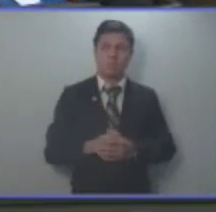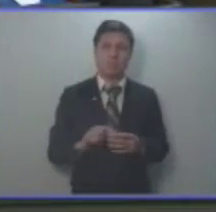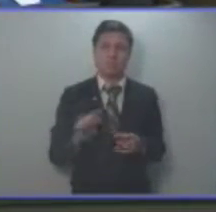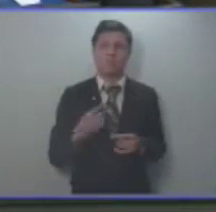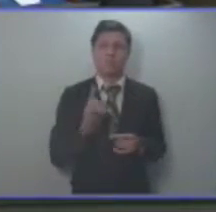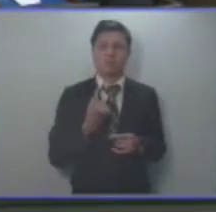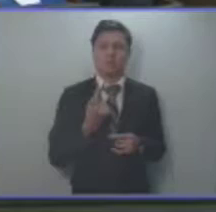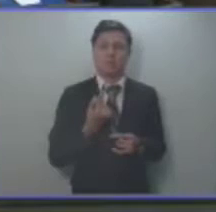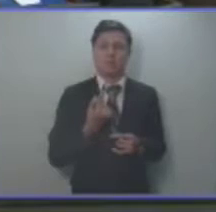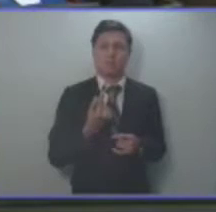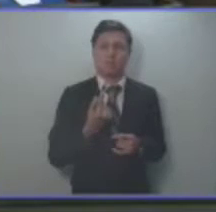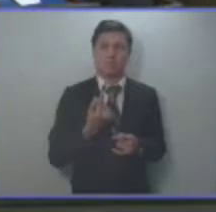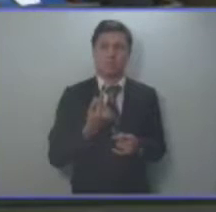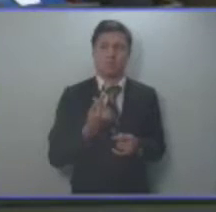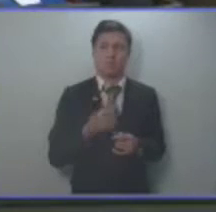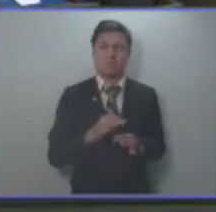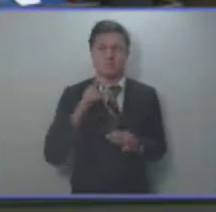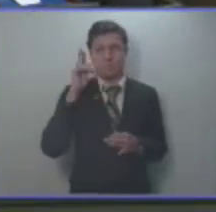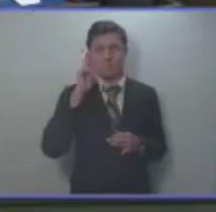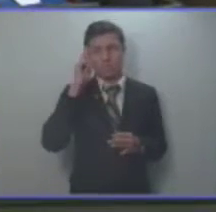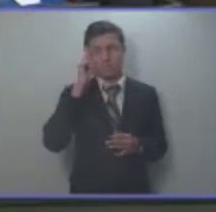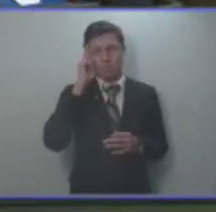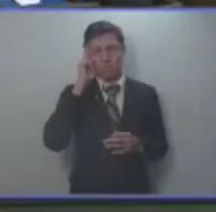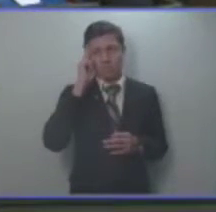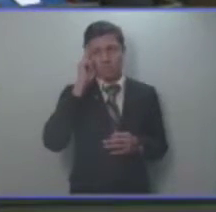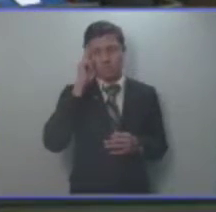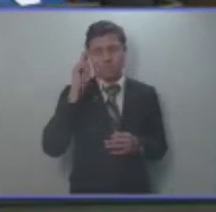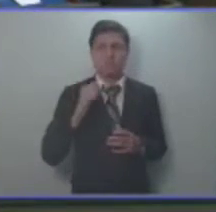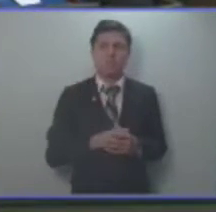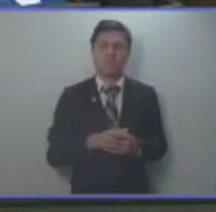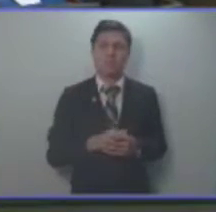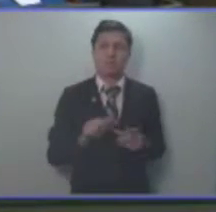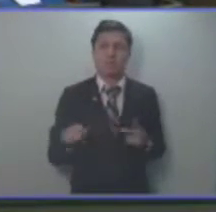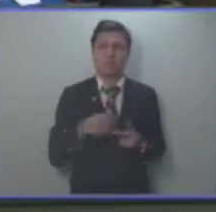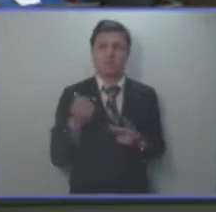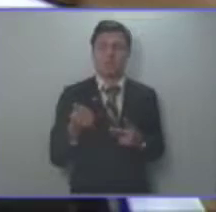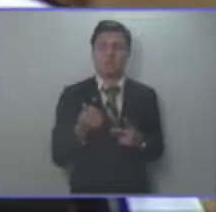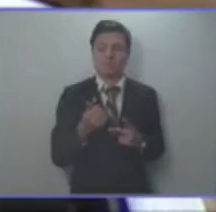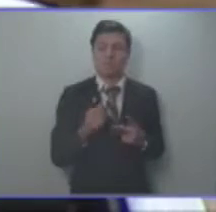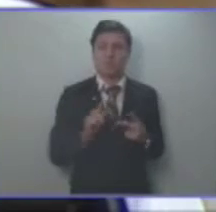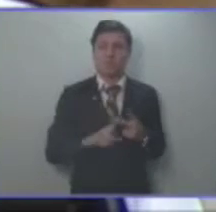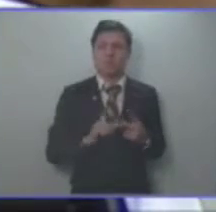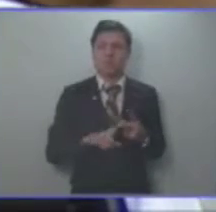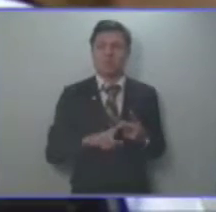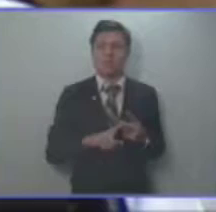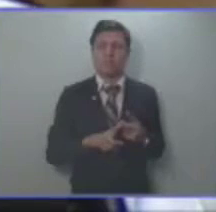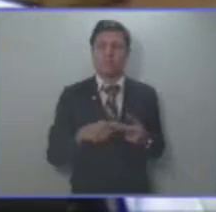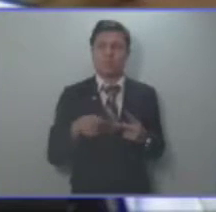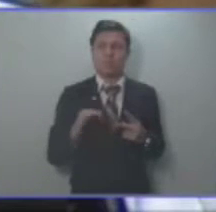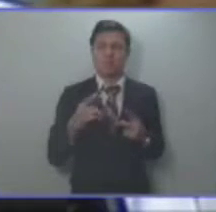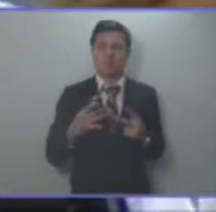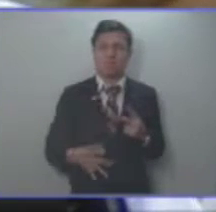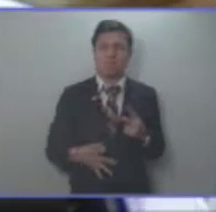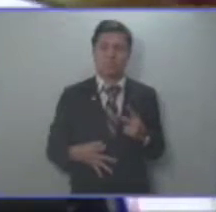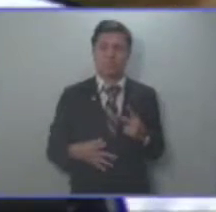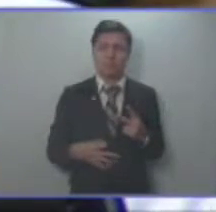uno es el análisis de razonabilidad y el otro el de legalidad